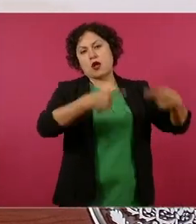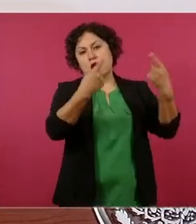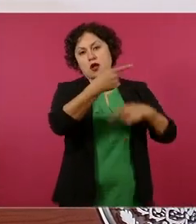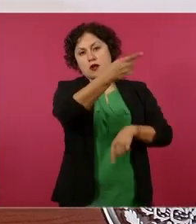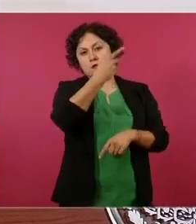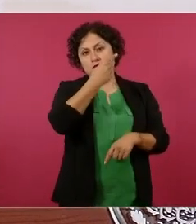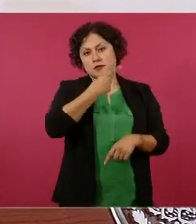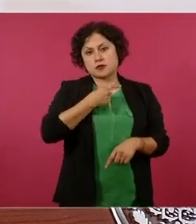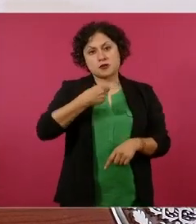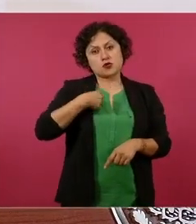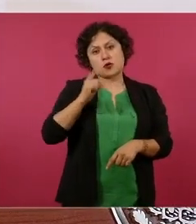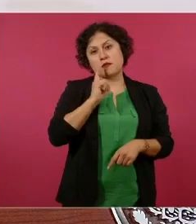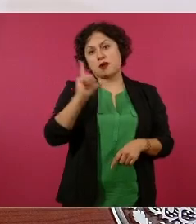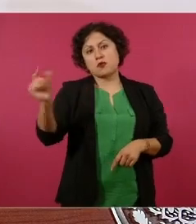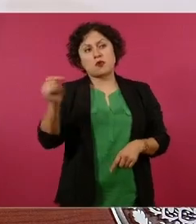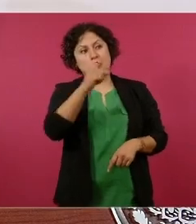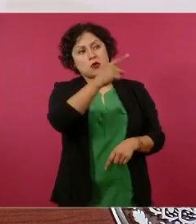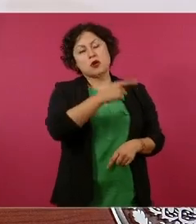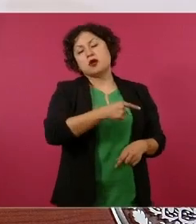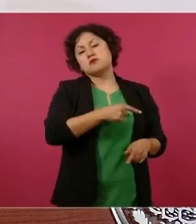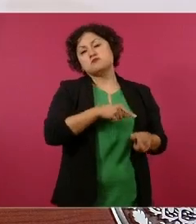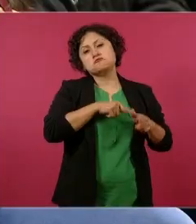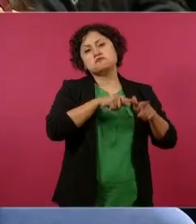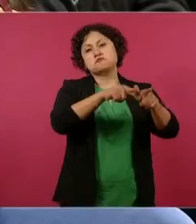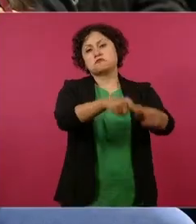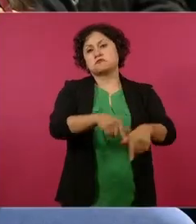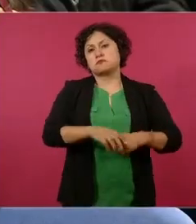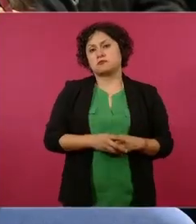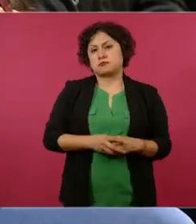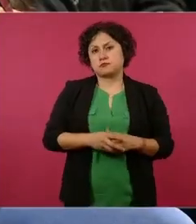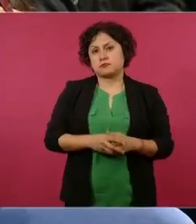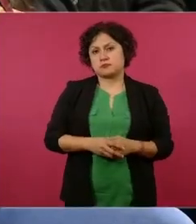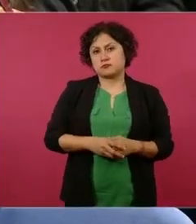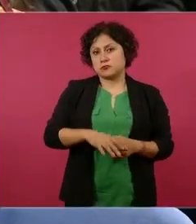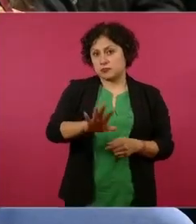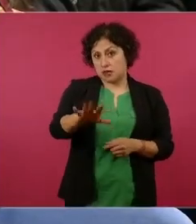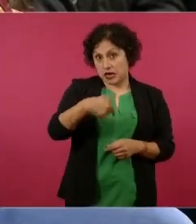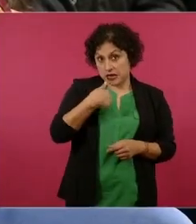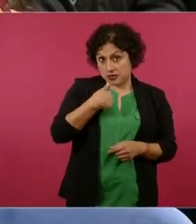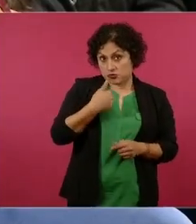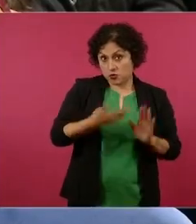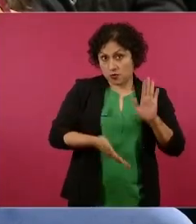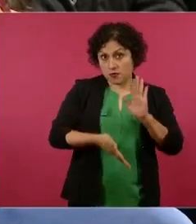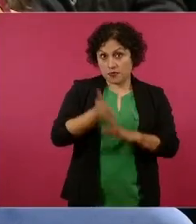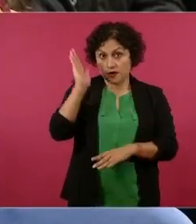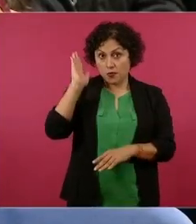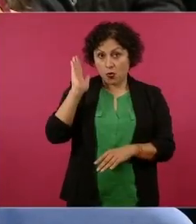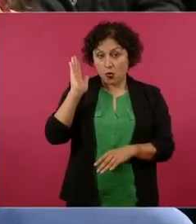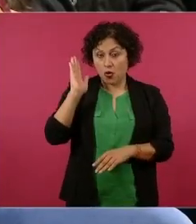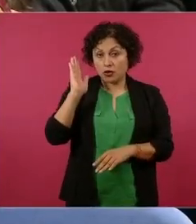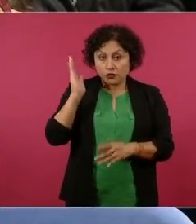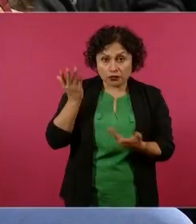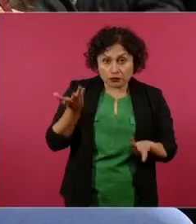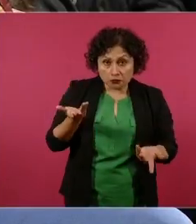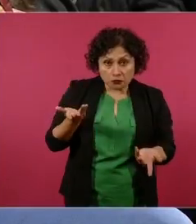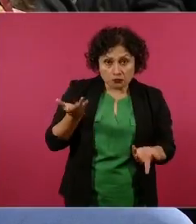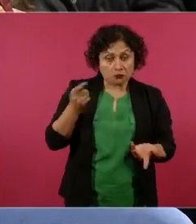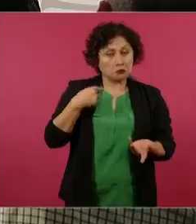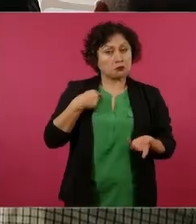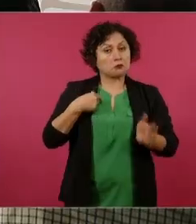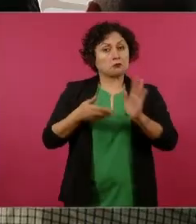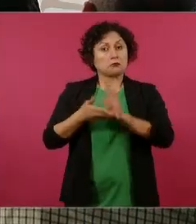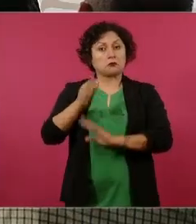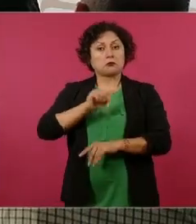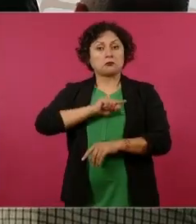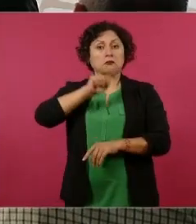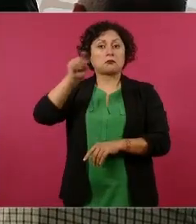Pues yo me pero voy no, a pero ir, no es en mal tono, presidente. Yo me voy a ir a Palenque. Sí, pero o sea, no es en mal tono, presidente. No